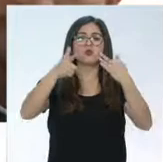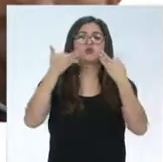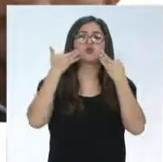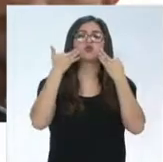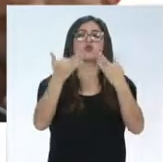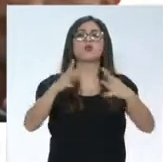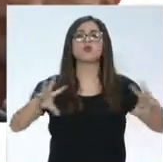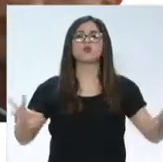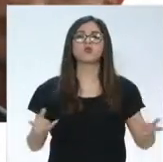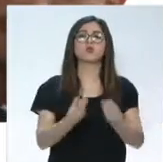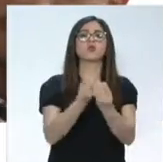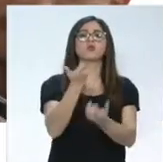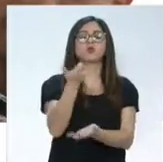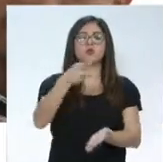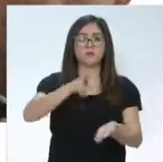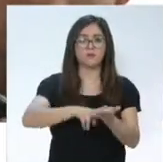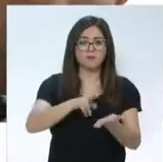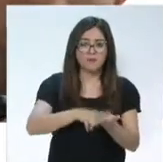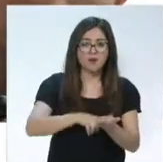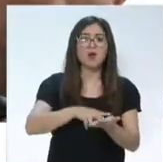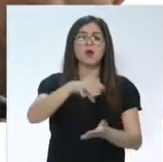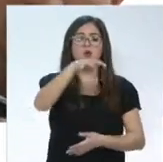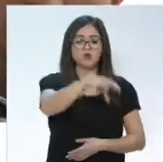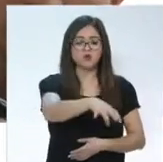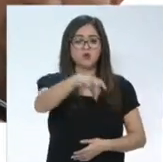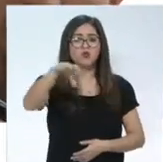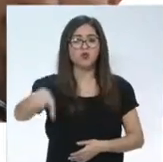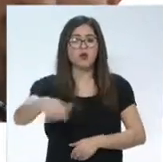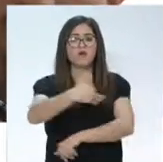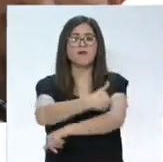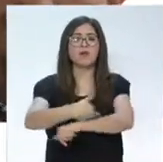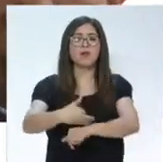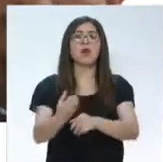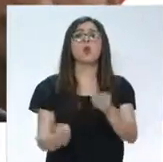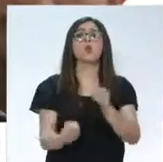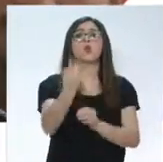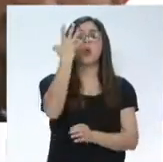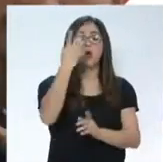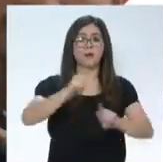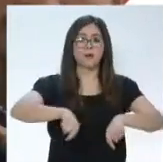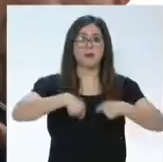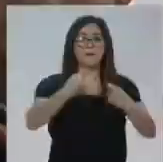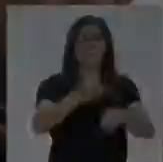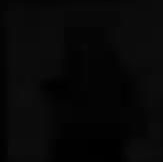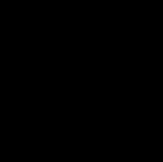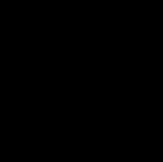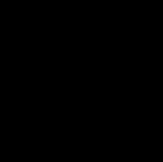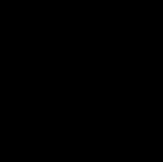cuánto va a consistir cada cuadrante, cuáles son las familias beneficiarias y cuánto va a costar cada cuadrante.